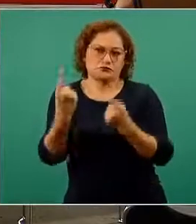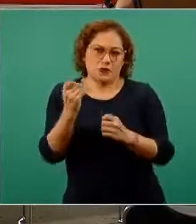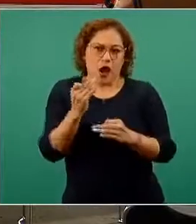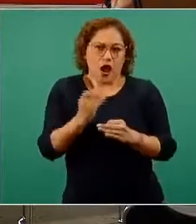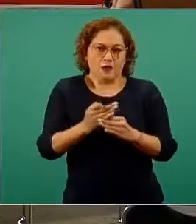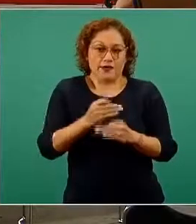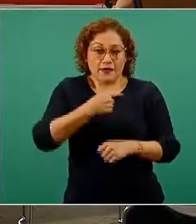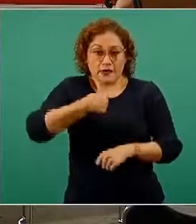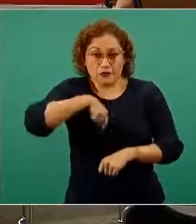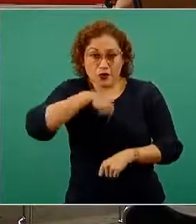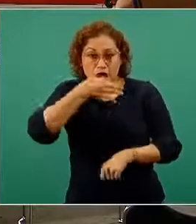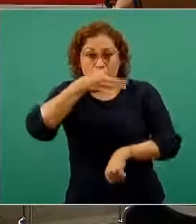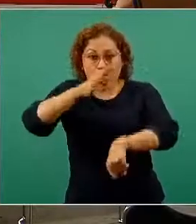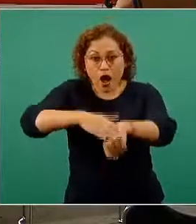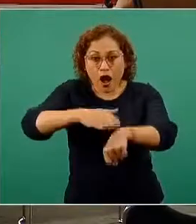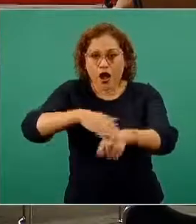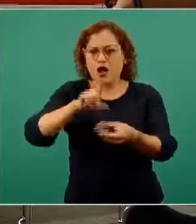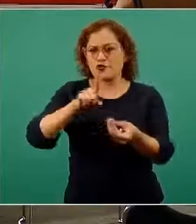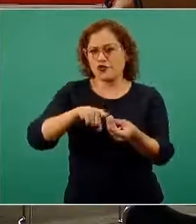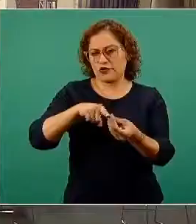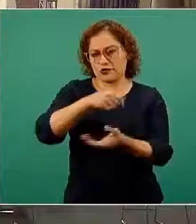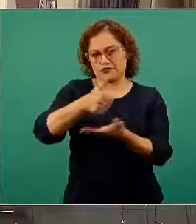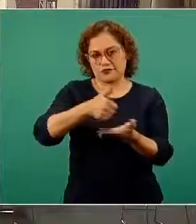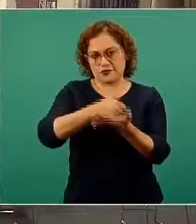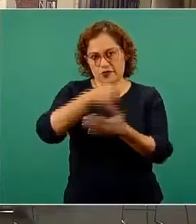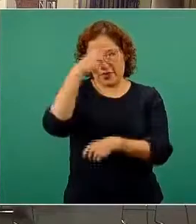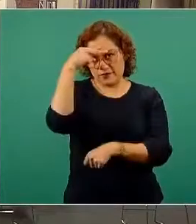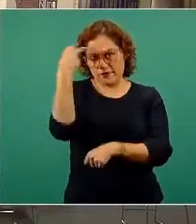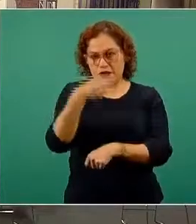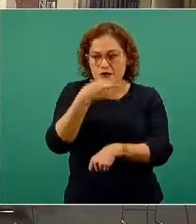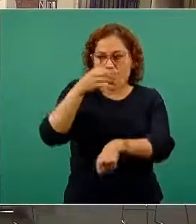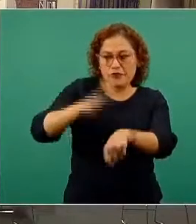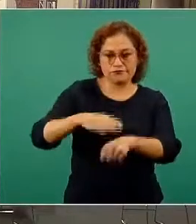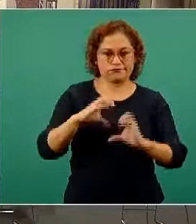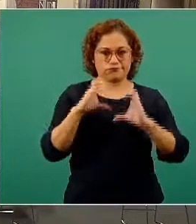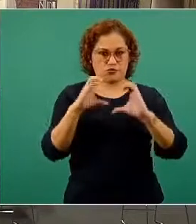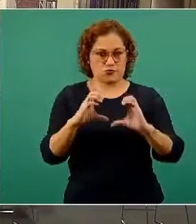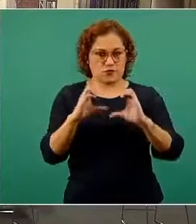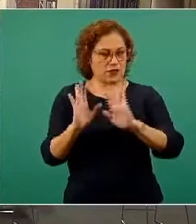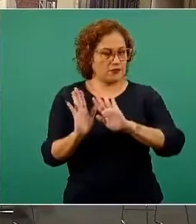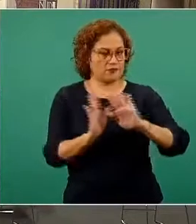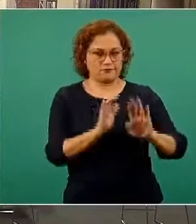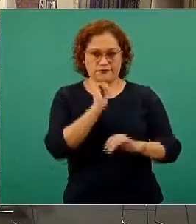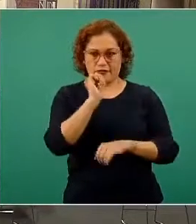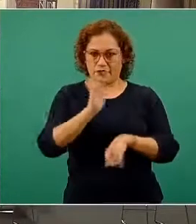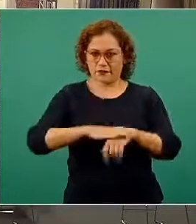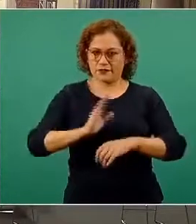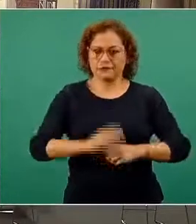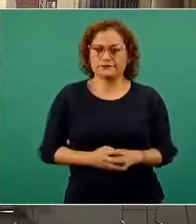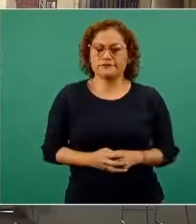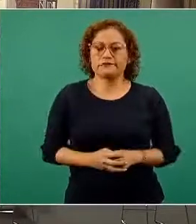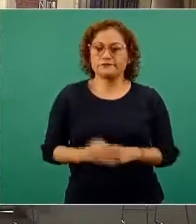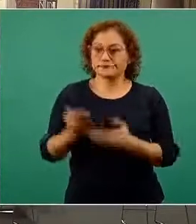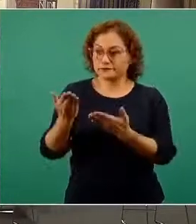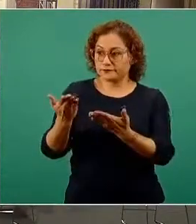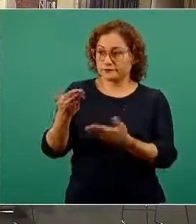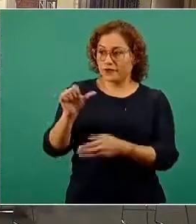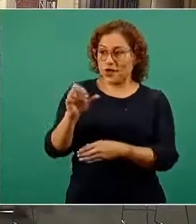otras entidades. Gracias, doctor López Ridaura. Arturo Contreras, pie de página.